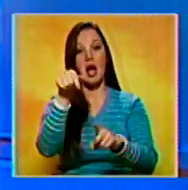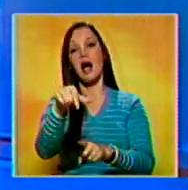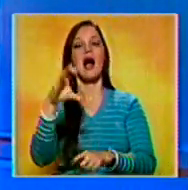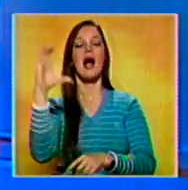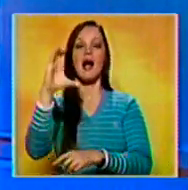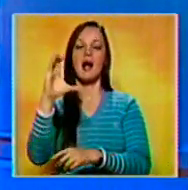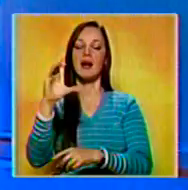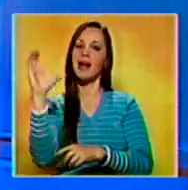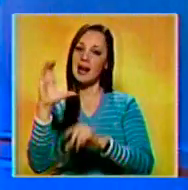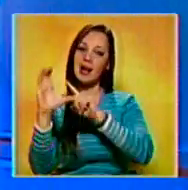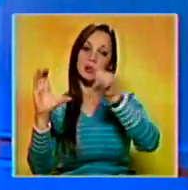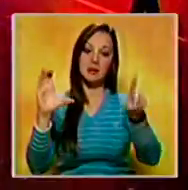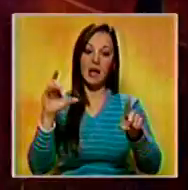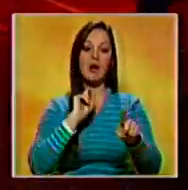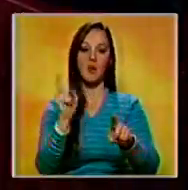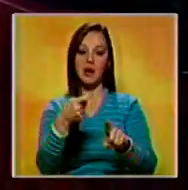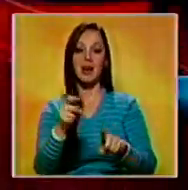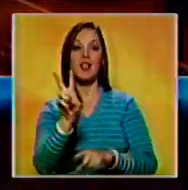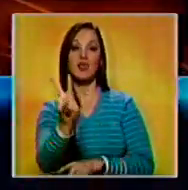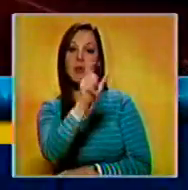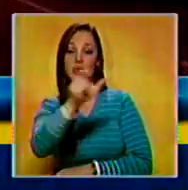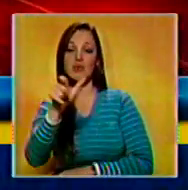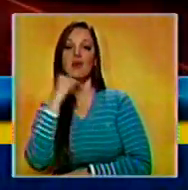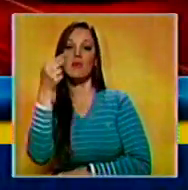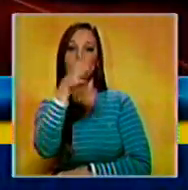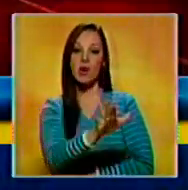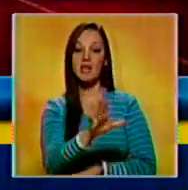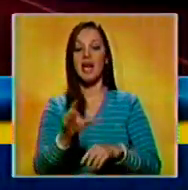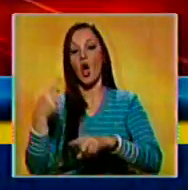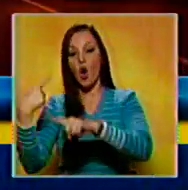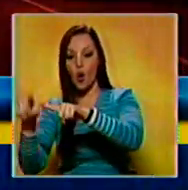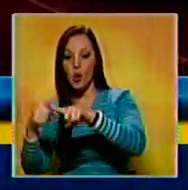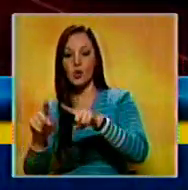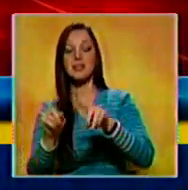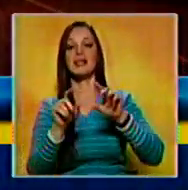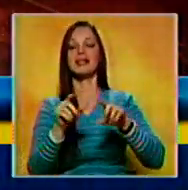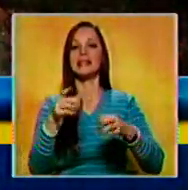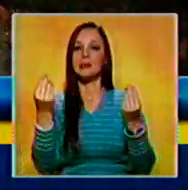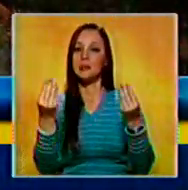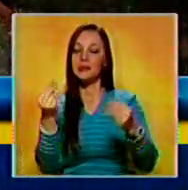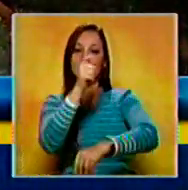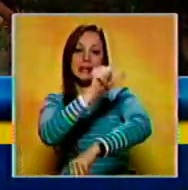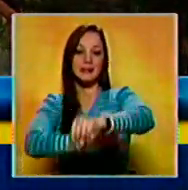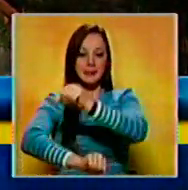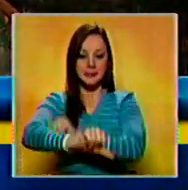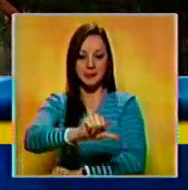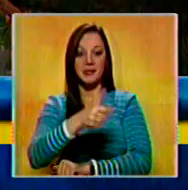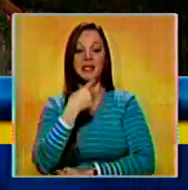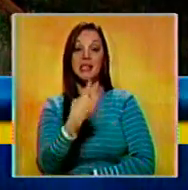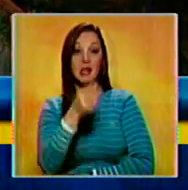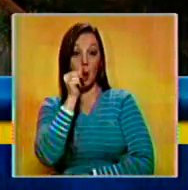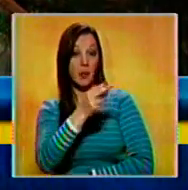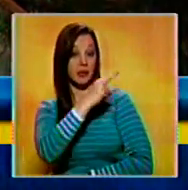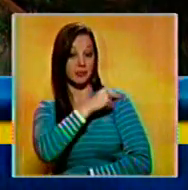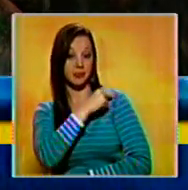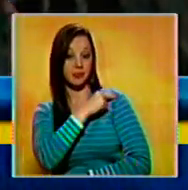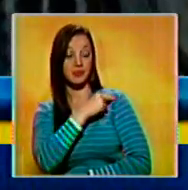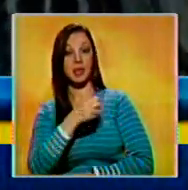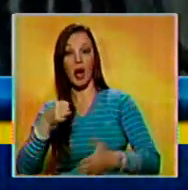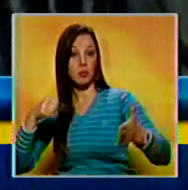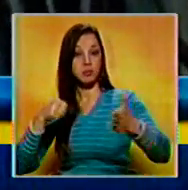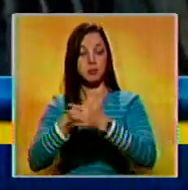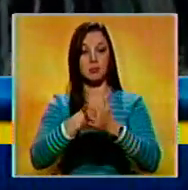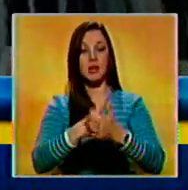otras siete resultaron heridas así lo informó el director de Protección Civil del municipio sucre Gabriel de Andrea quien Indicó que el accidente